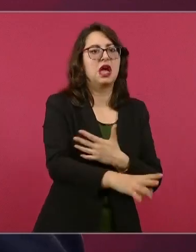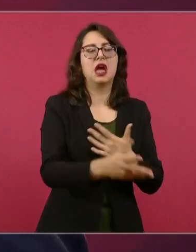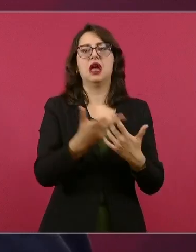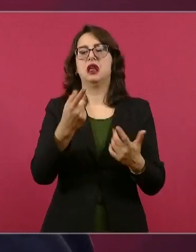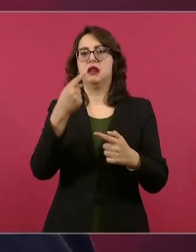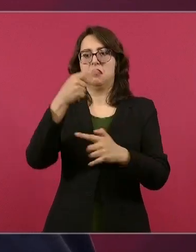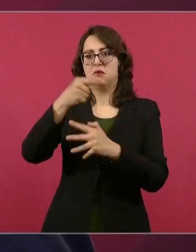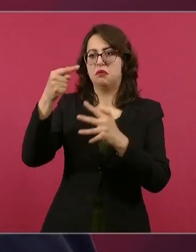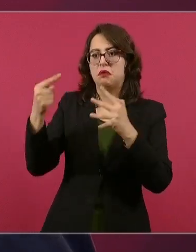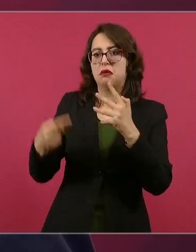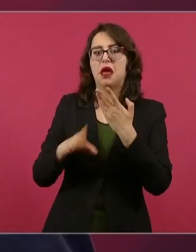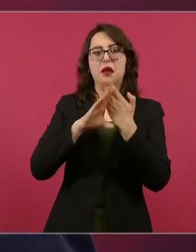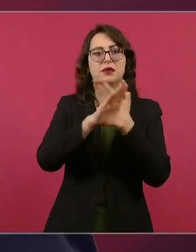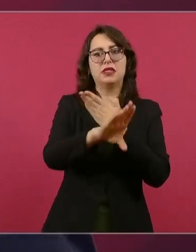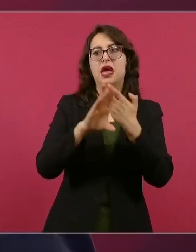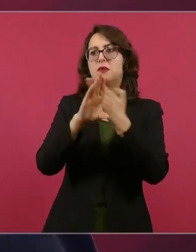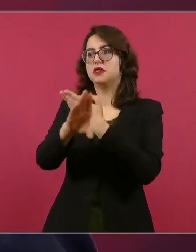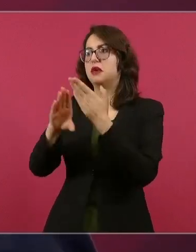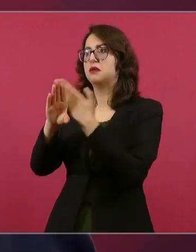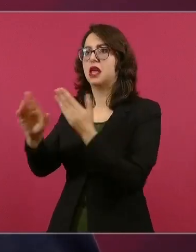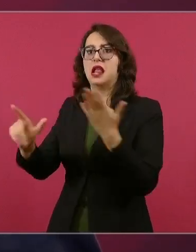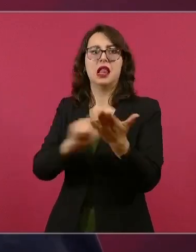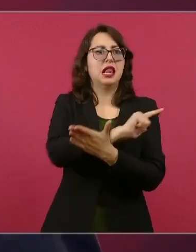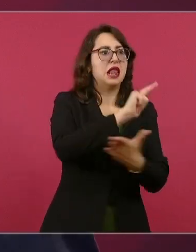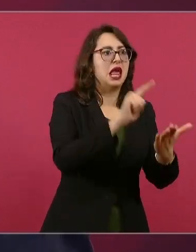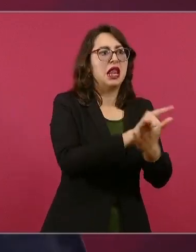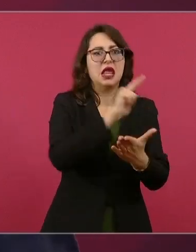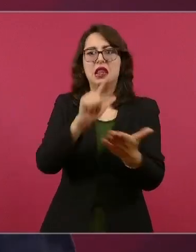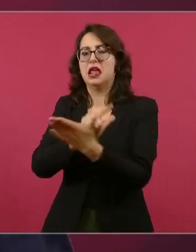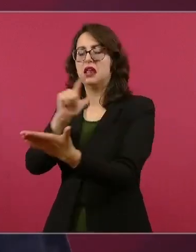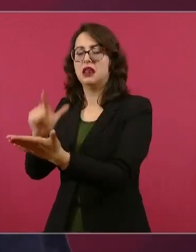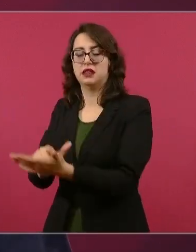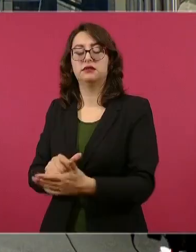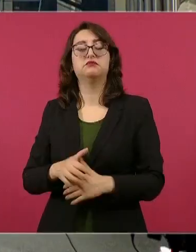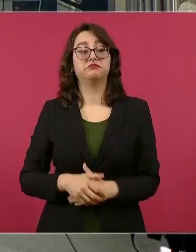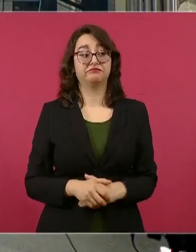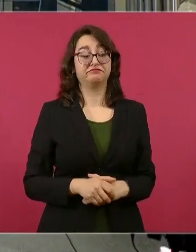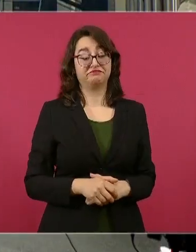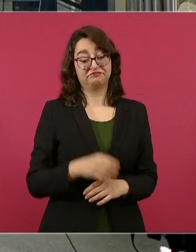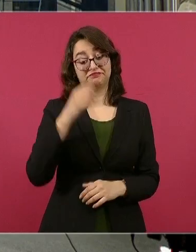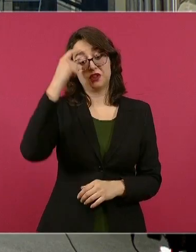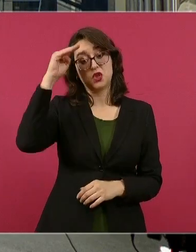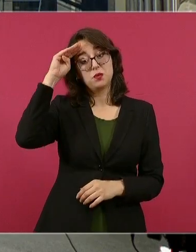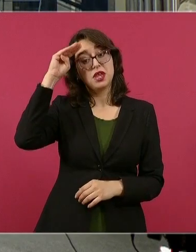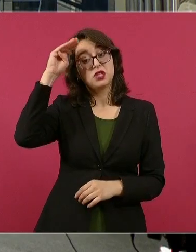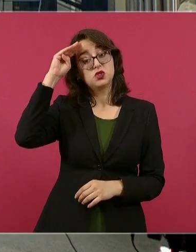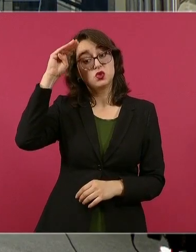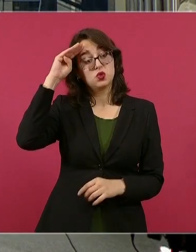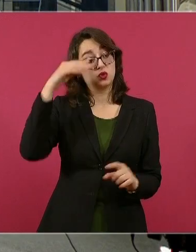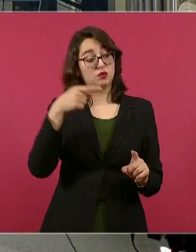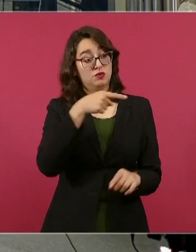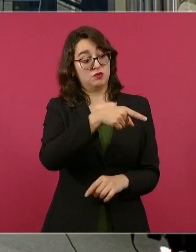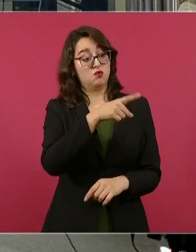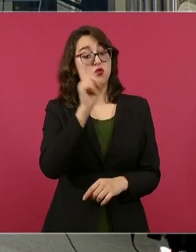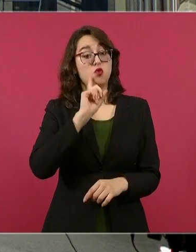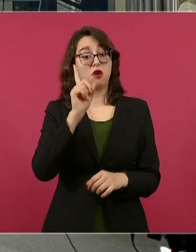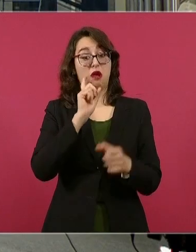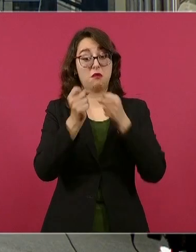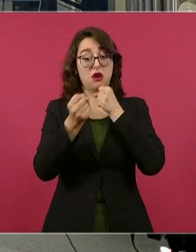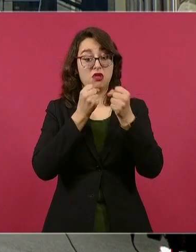seguro que esto esté tipificado como delito. Nada más que